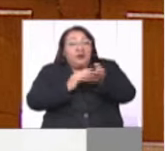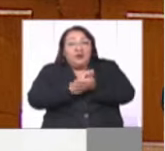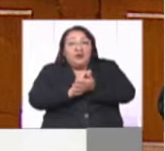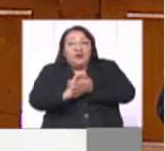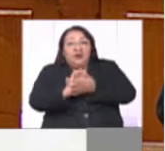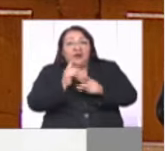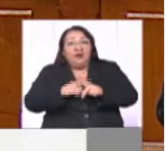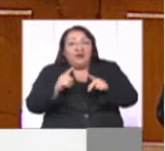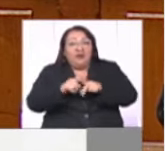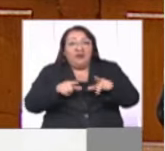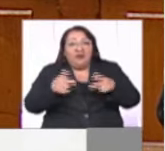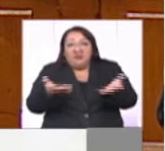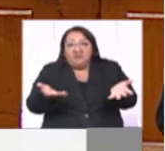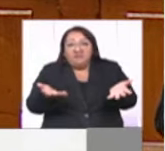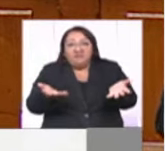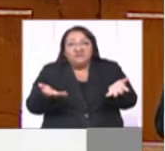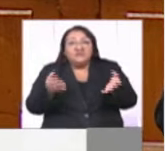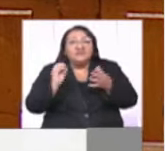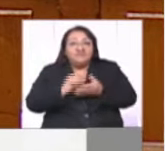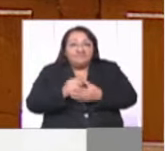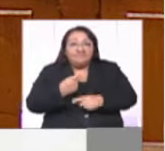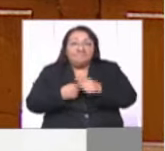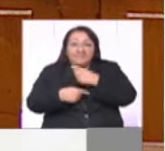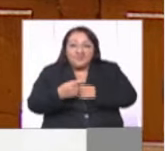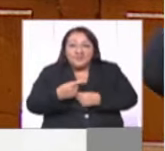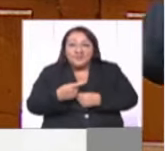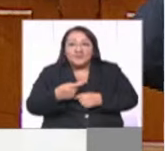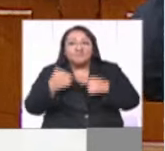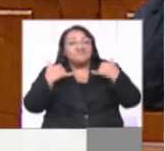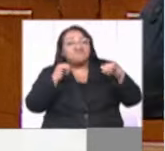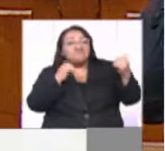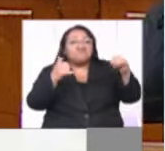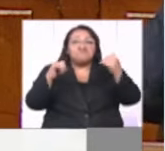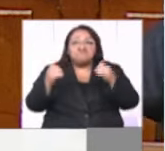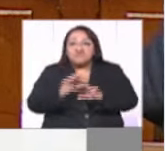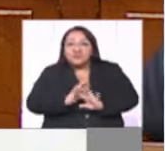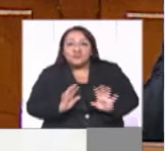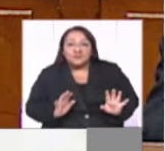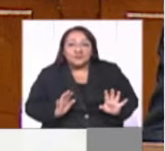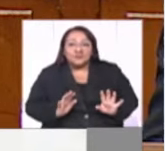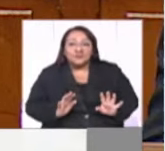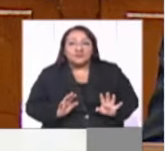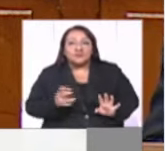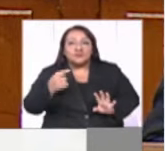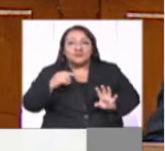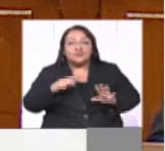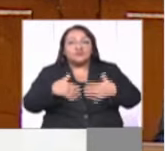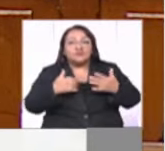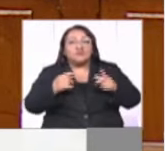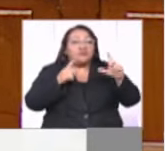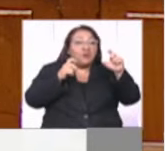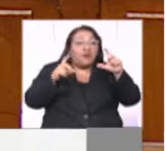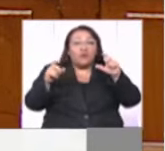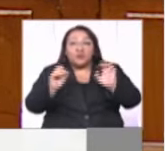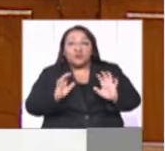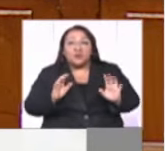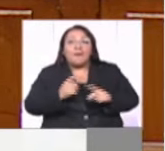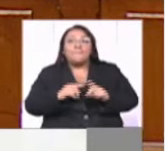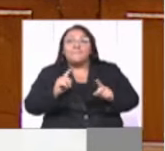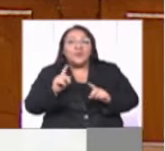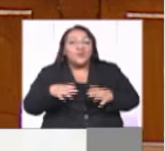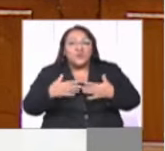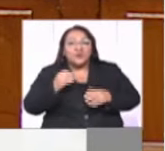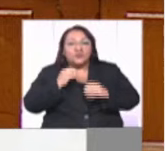las diferentes regiones. Más a lo contrario, va de paseo y solamente para de repente para la fotografía, pero sin